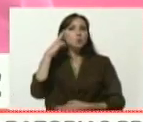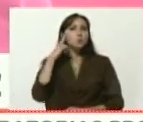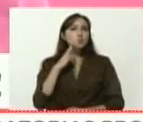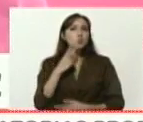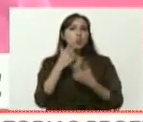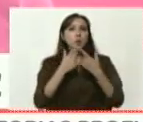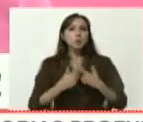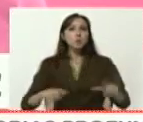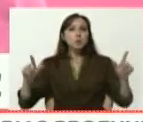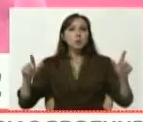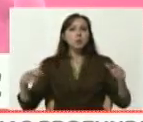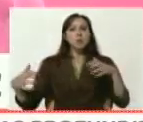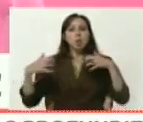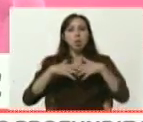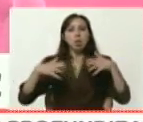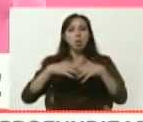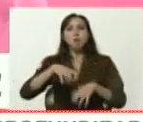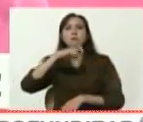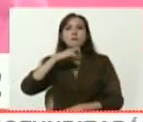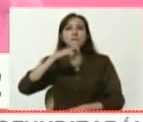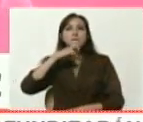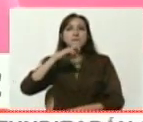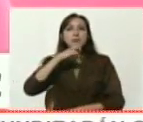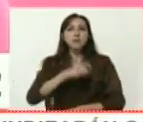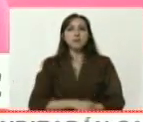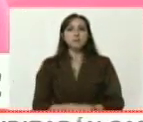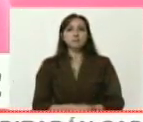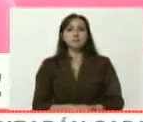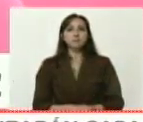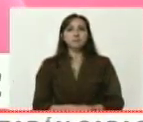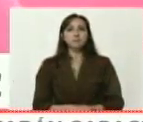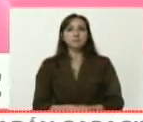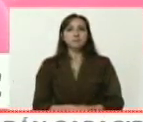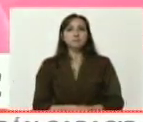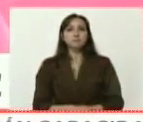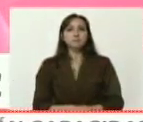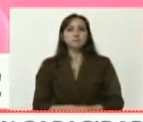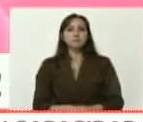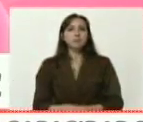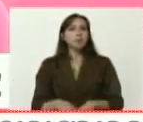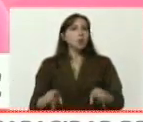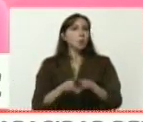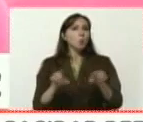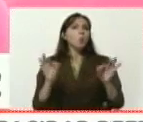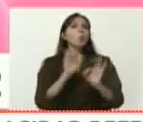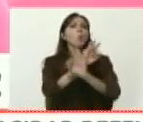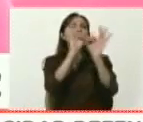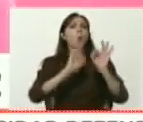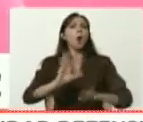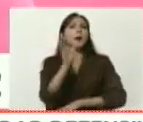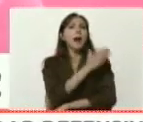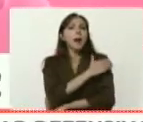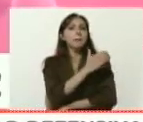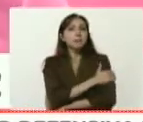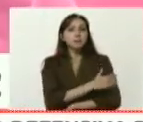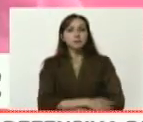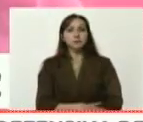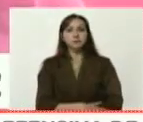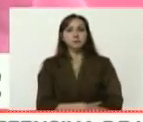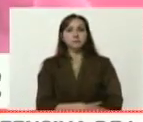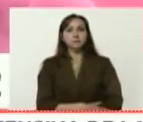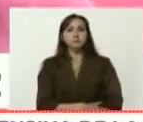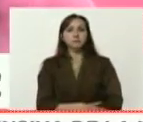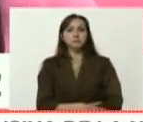de sus batallas más difíciles, en un cuerpo a cuerpo con el modelo capitalista. No son los serviles de